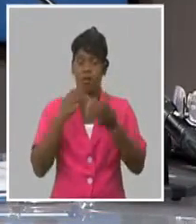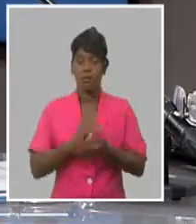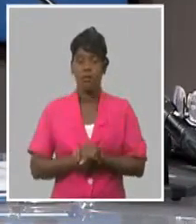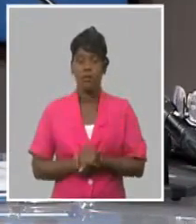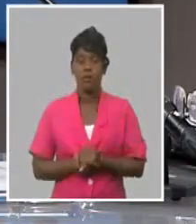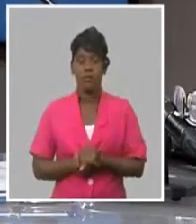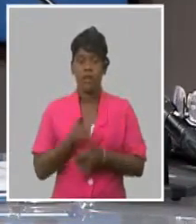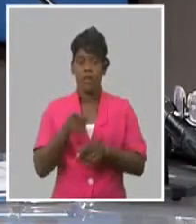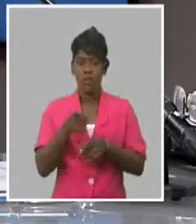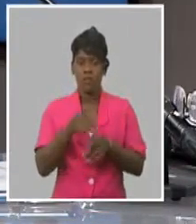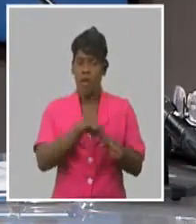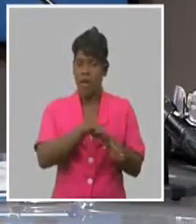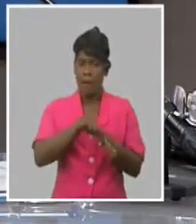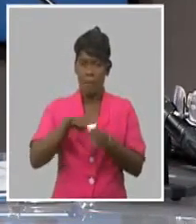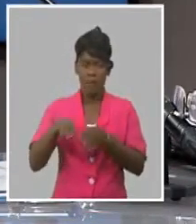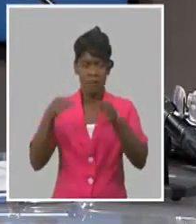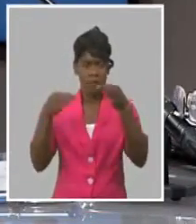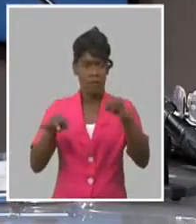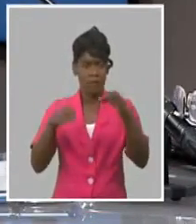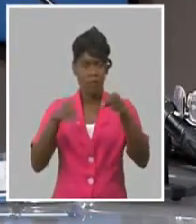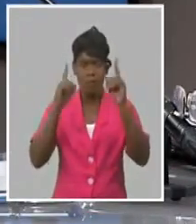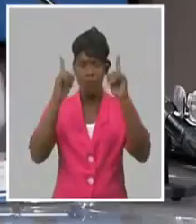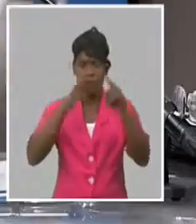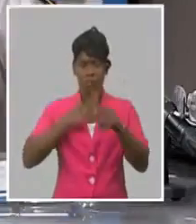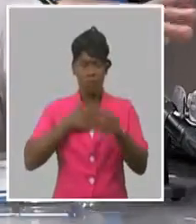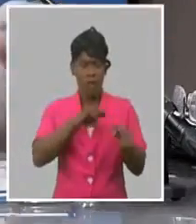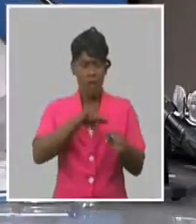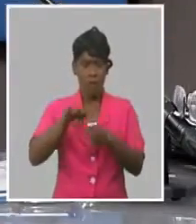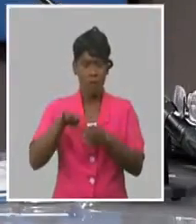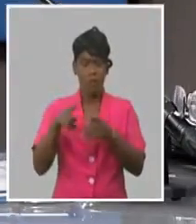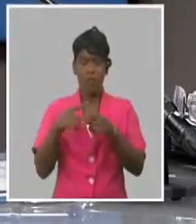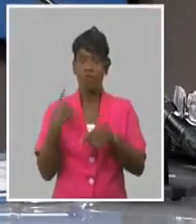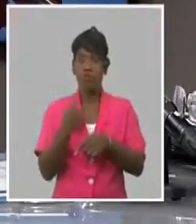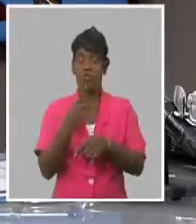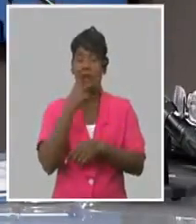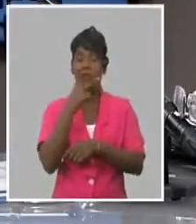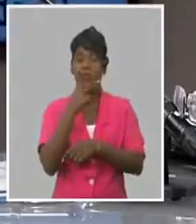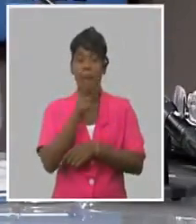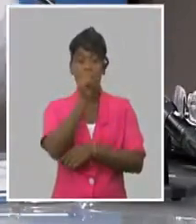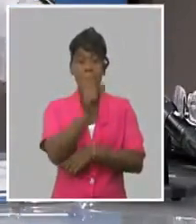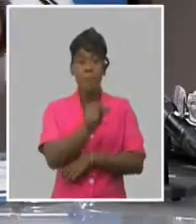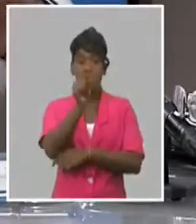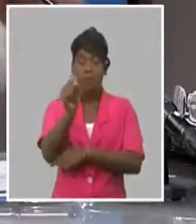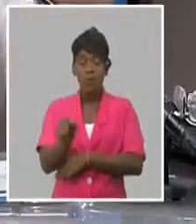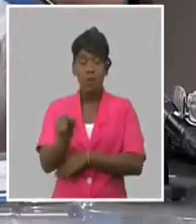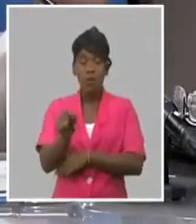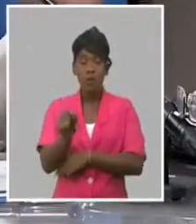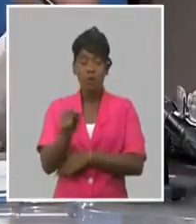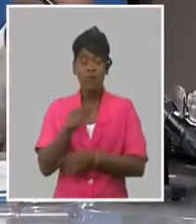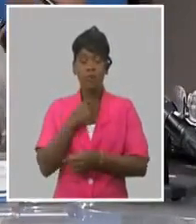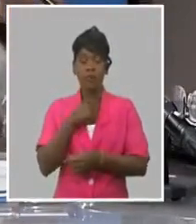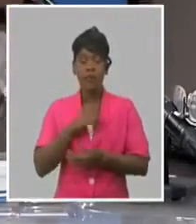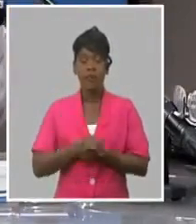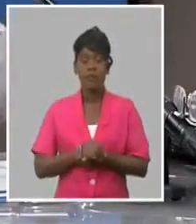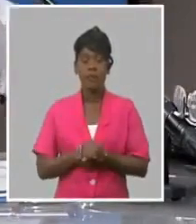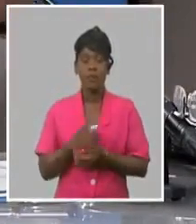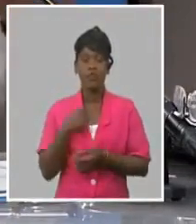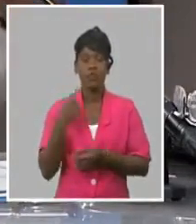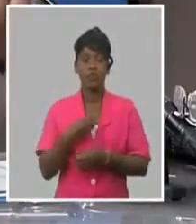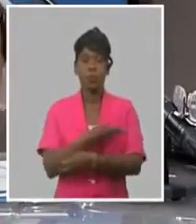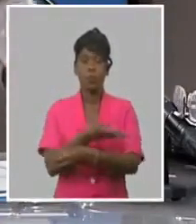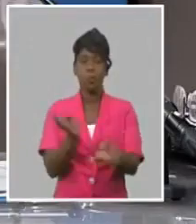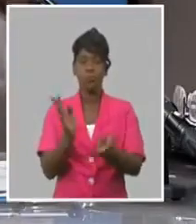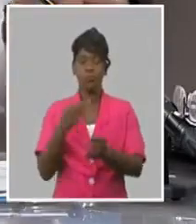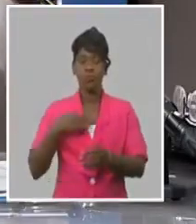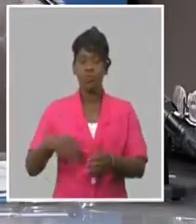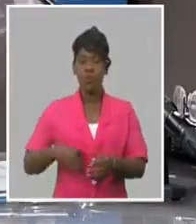los documentos del partido también. Vamos a atender personas y no productos. Si nosotros subsidiamos la ropa a todo el mundo, le